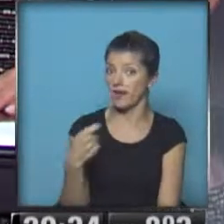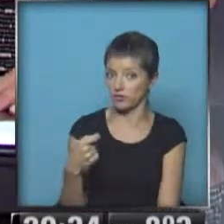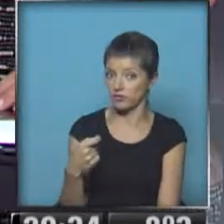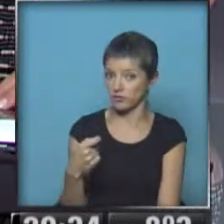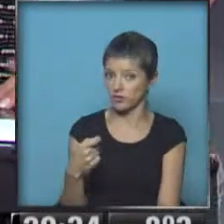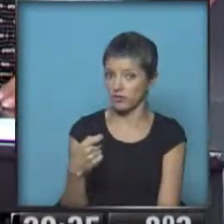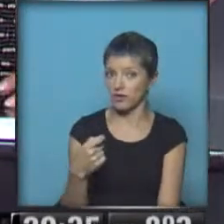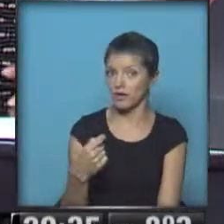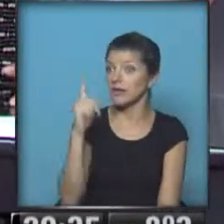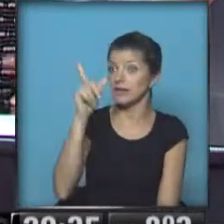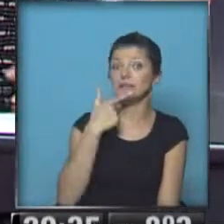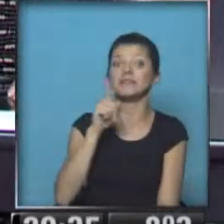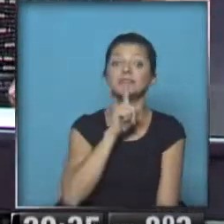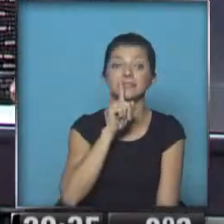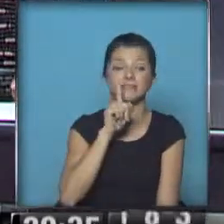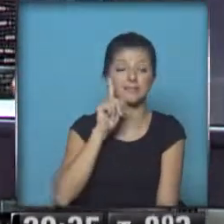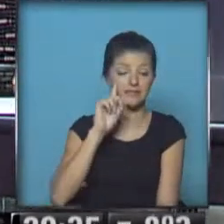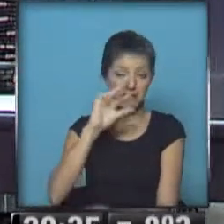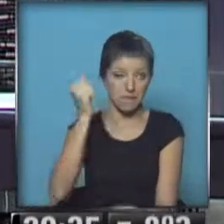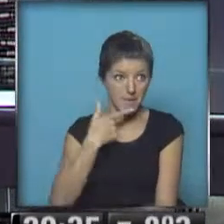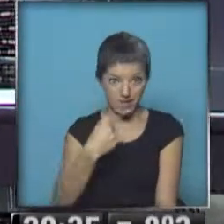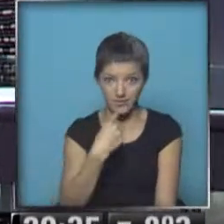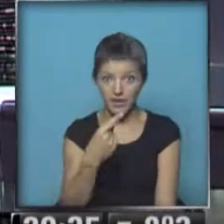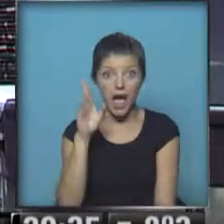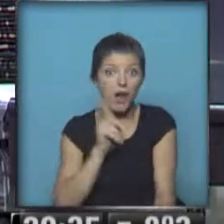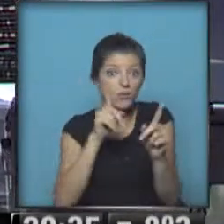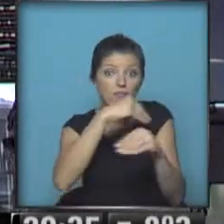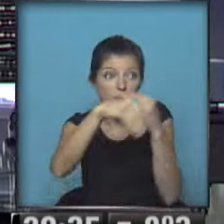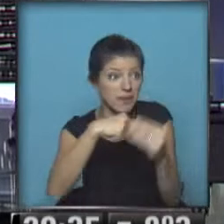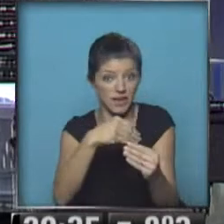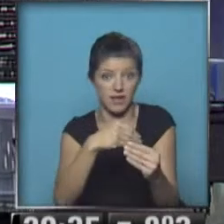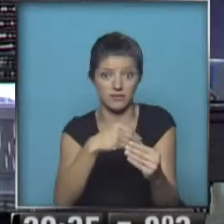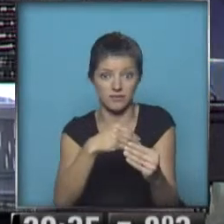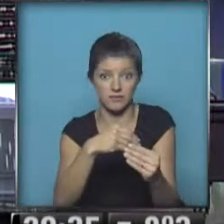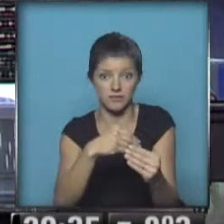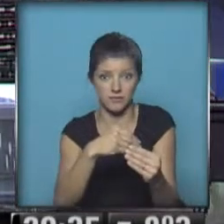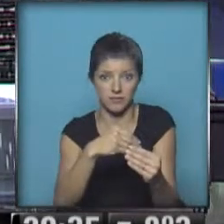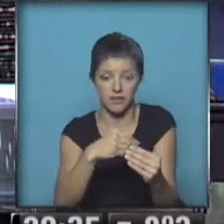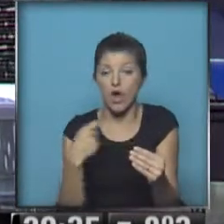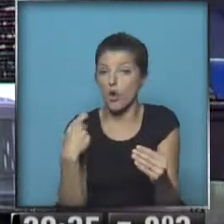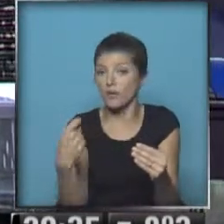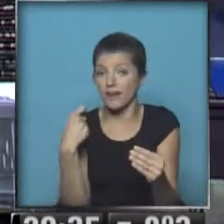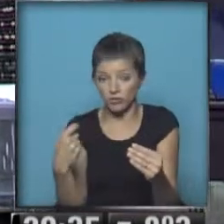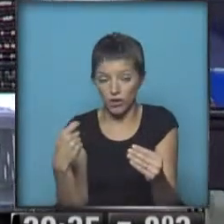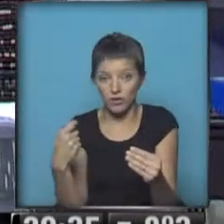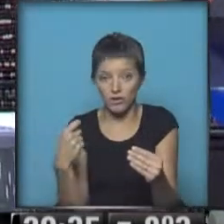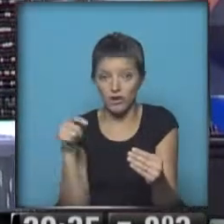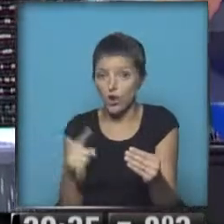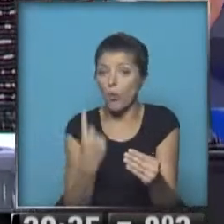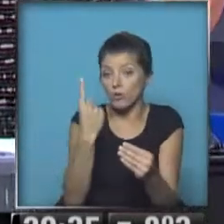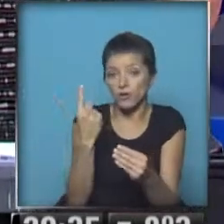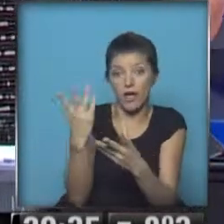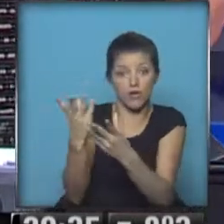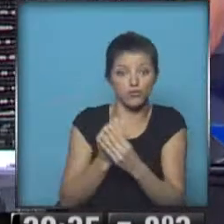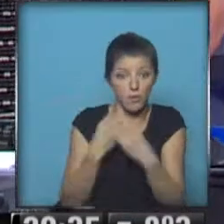bien lo decía el primer ministro griego, para muchas familias la jubilación de todos los meses ayuda a comer,